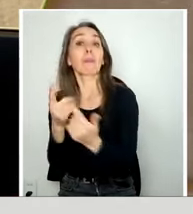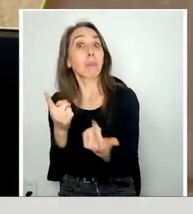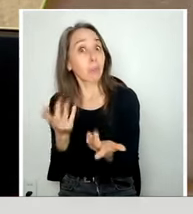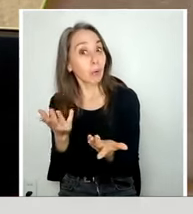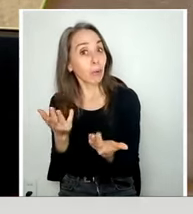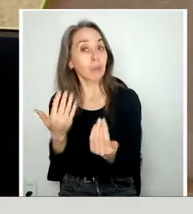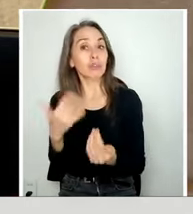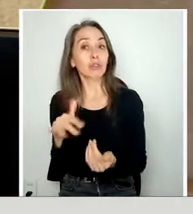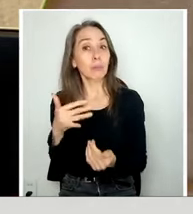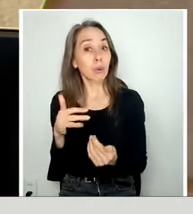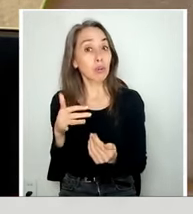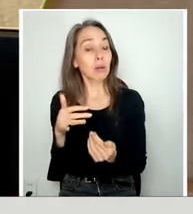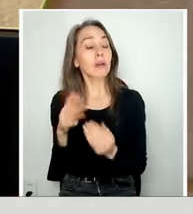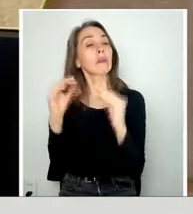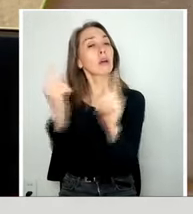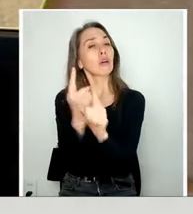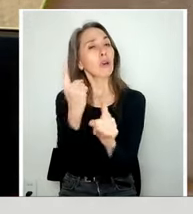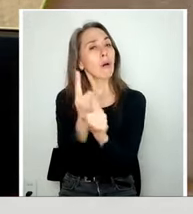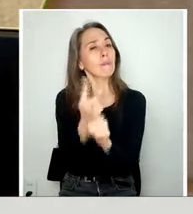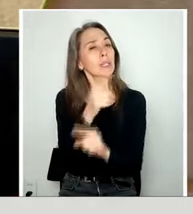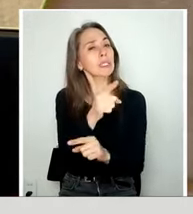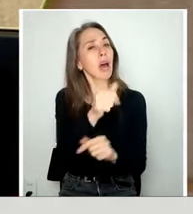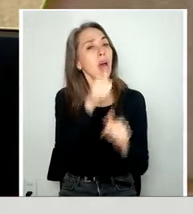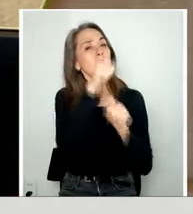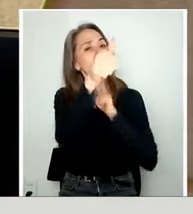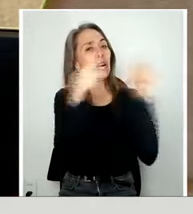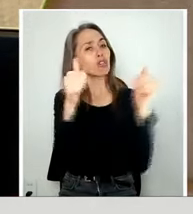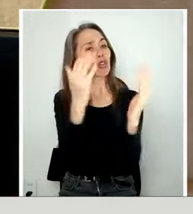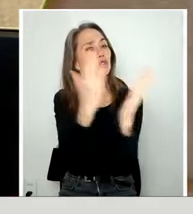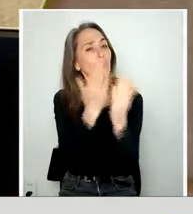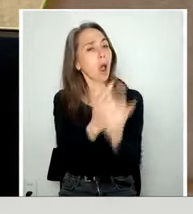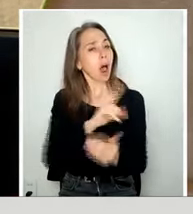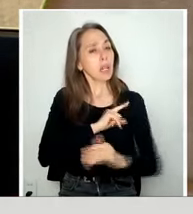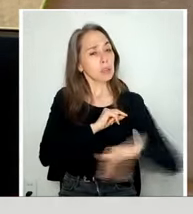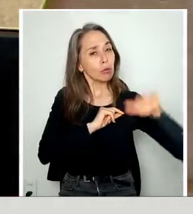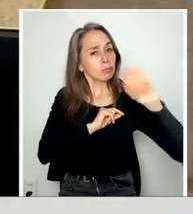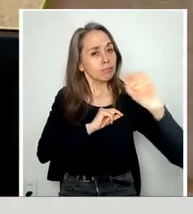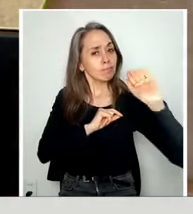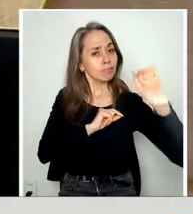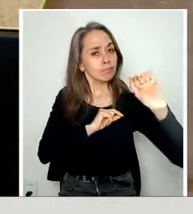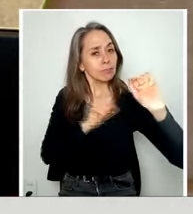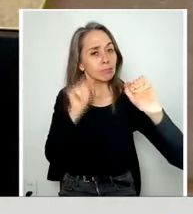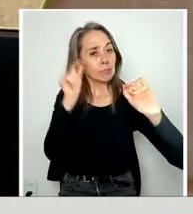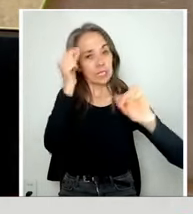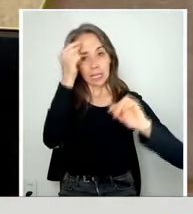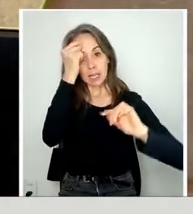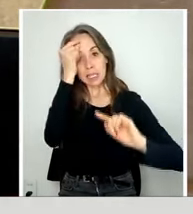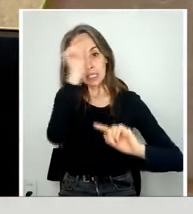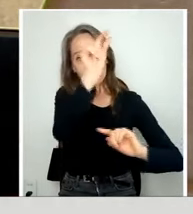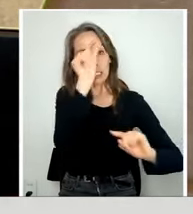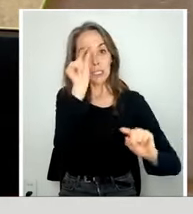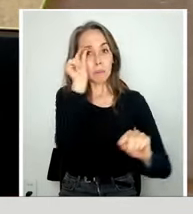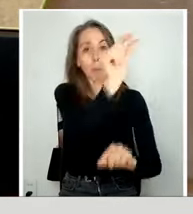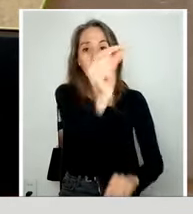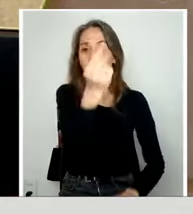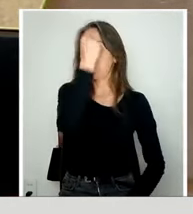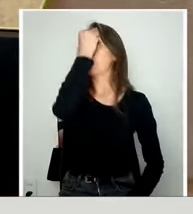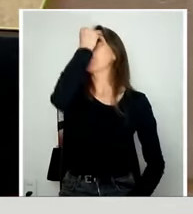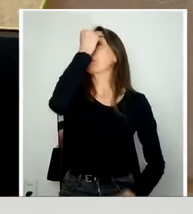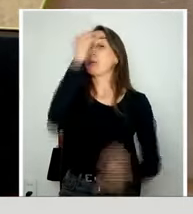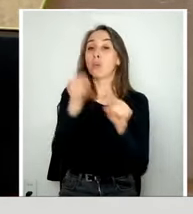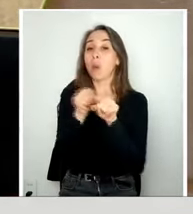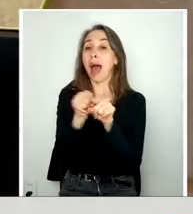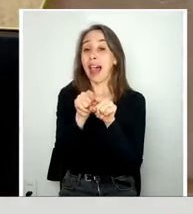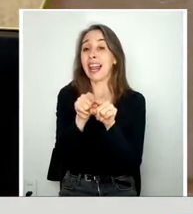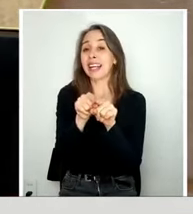a conversar con lo establecimientos educacionales y empezar a meter ese chip de quien definitiva si permitimos